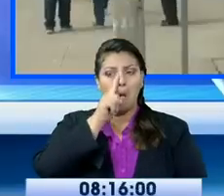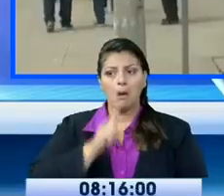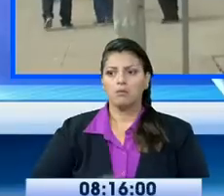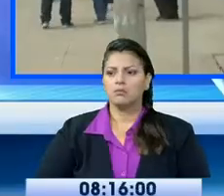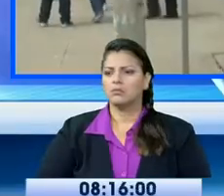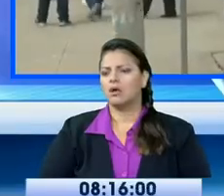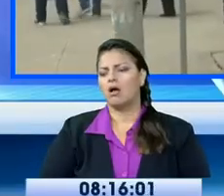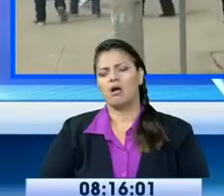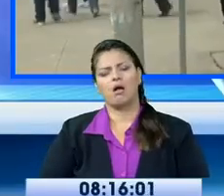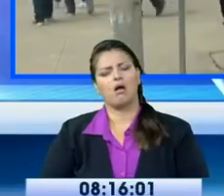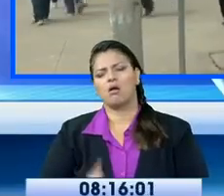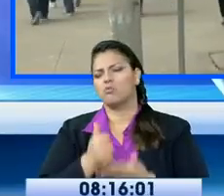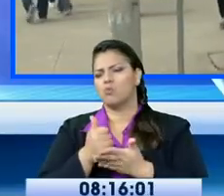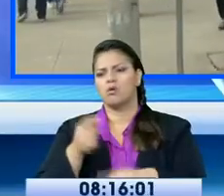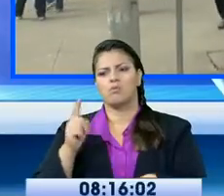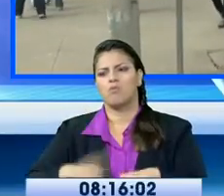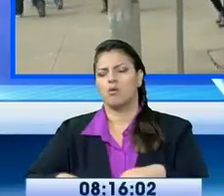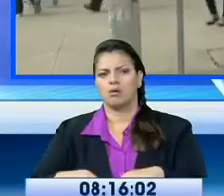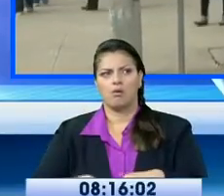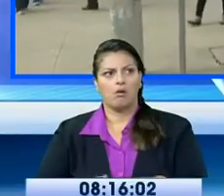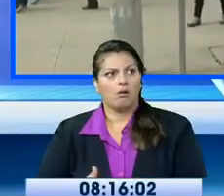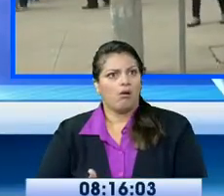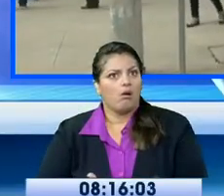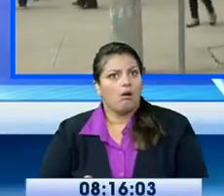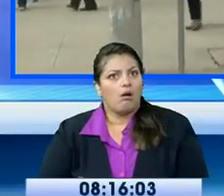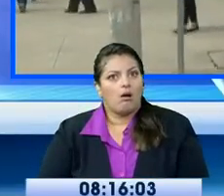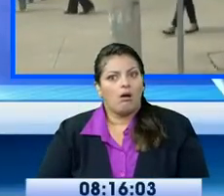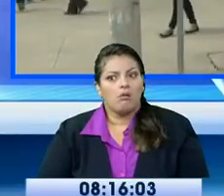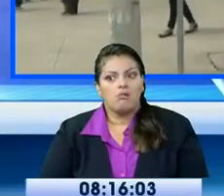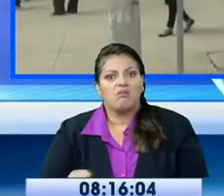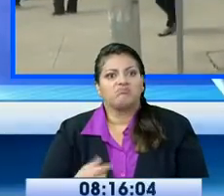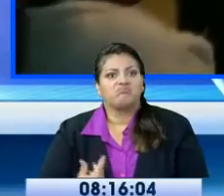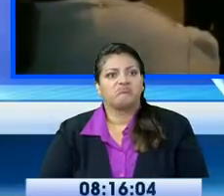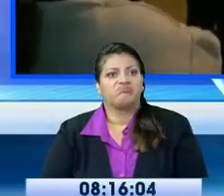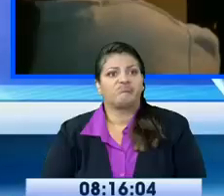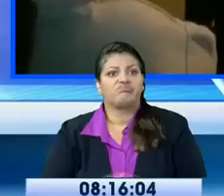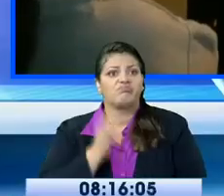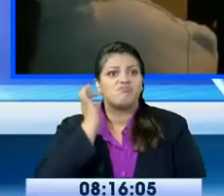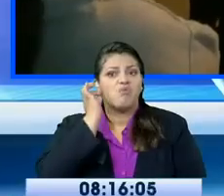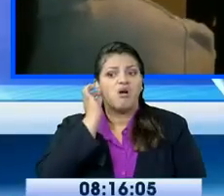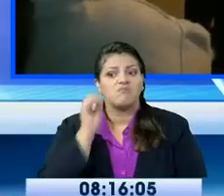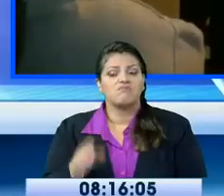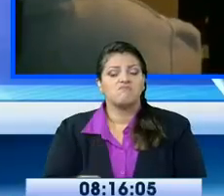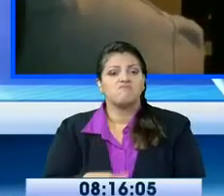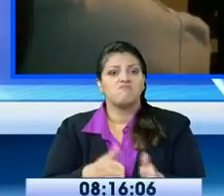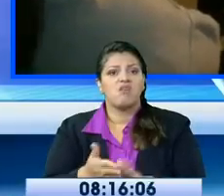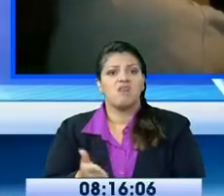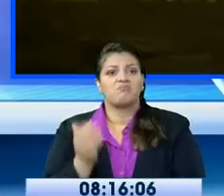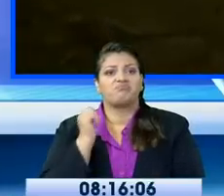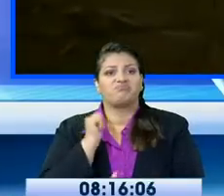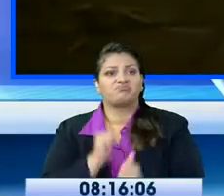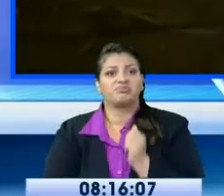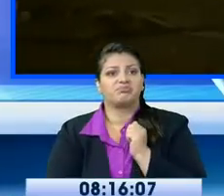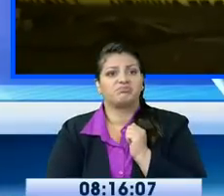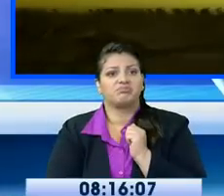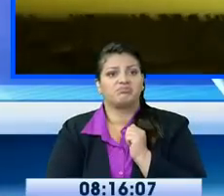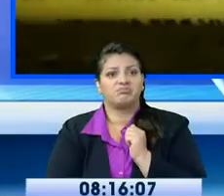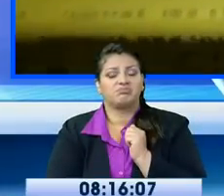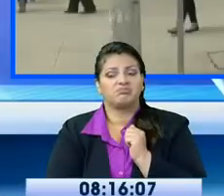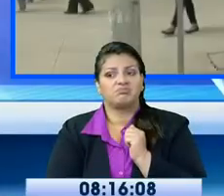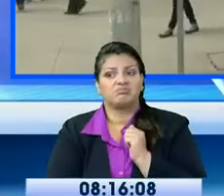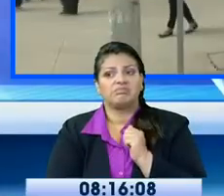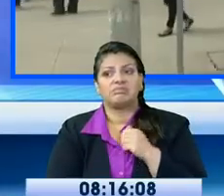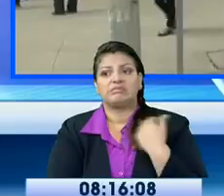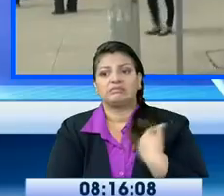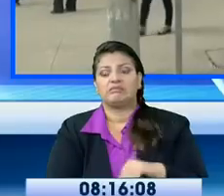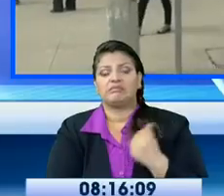para pedir ayuda. Correcto, y pudo estar viva ahora. Y porque no hay croquis, dicen los denunciantes. Dice la señora, exactamente. Exactamente. Dice la presidenta del sector.